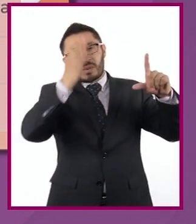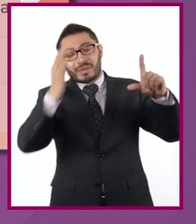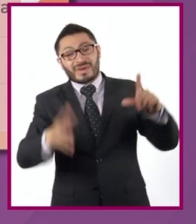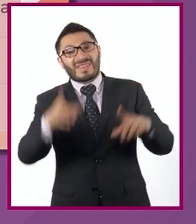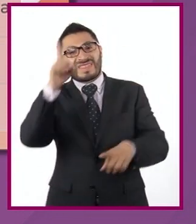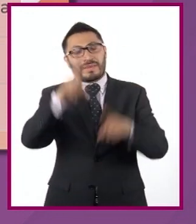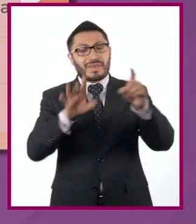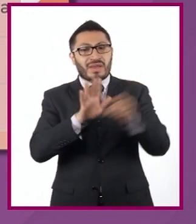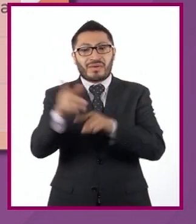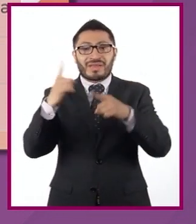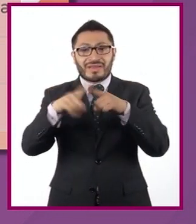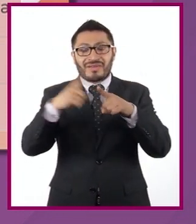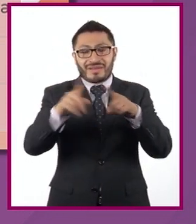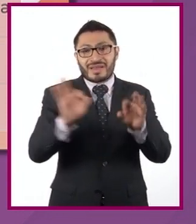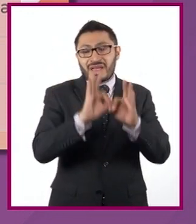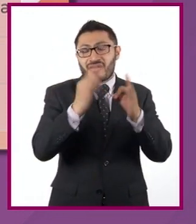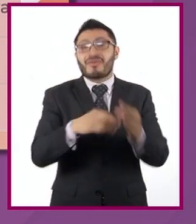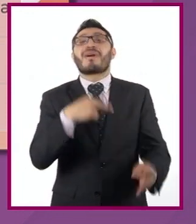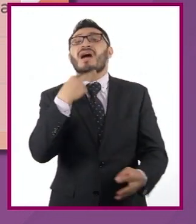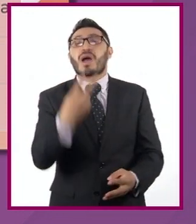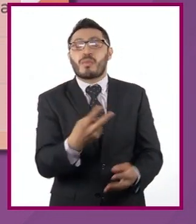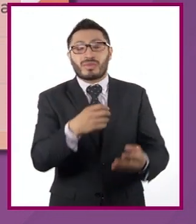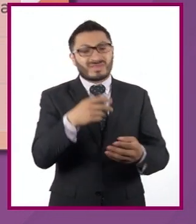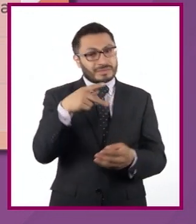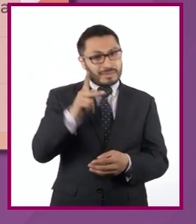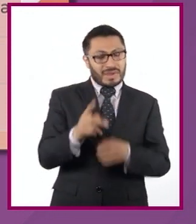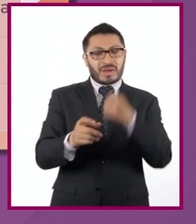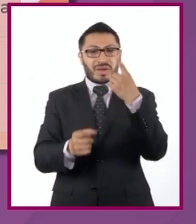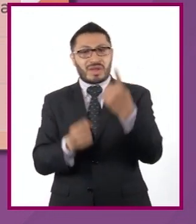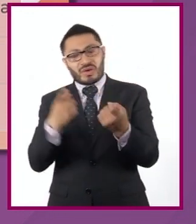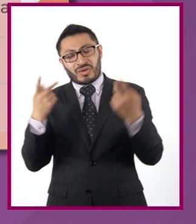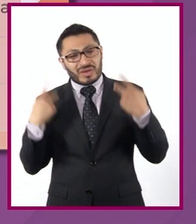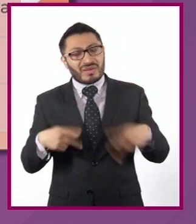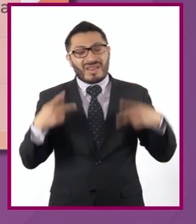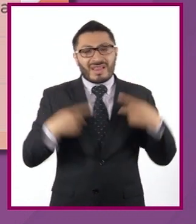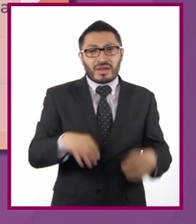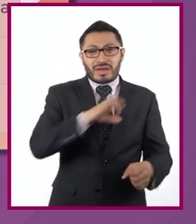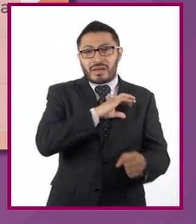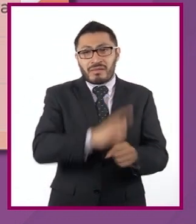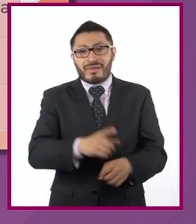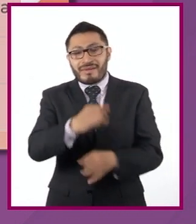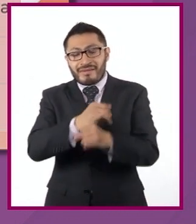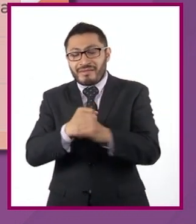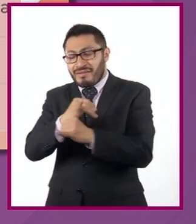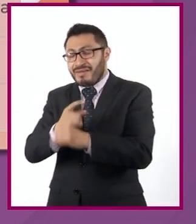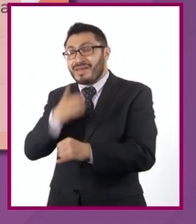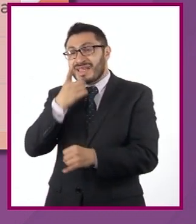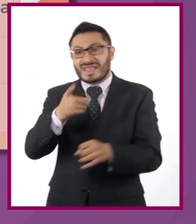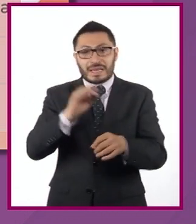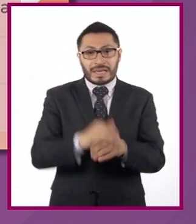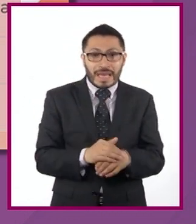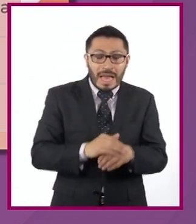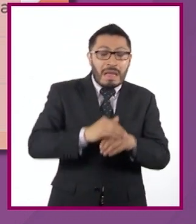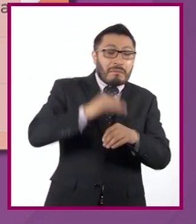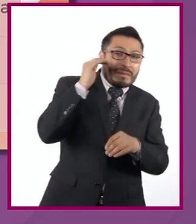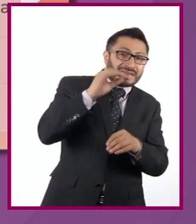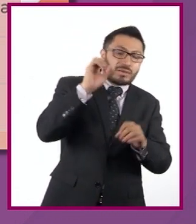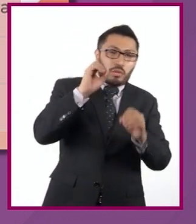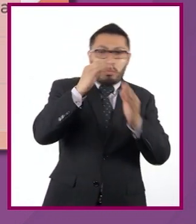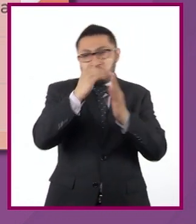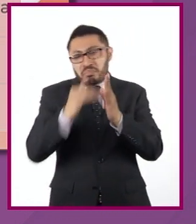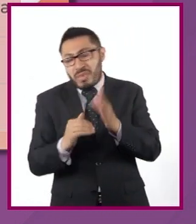en la pronunciación y entonación. Aunque otros especialistas señalan que son más otros y que son